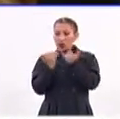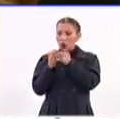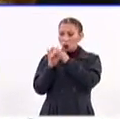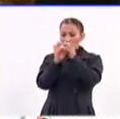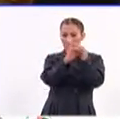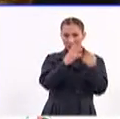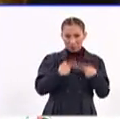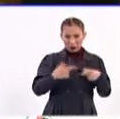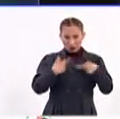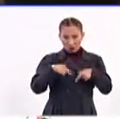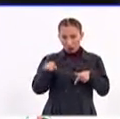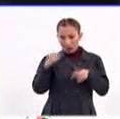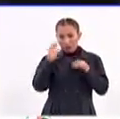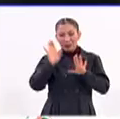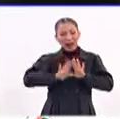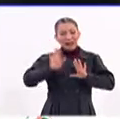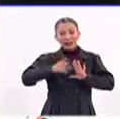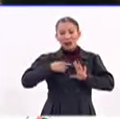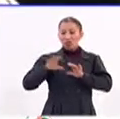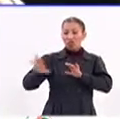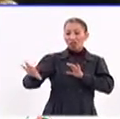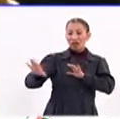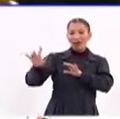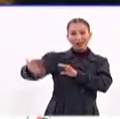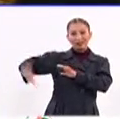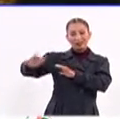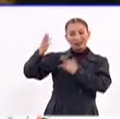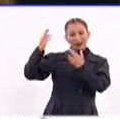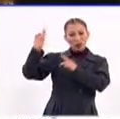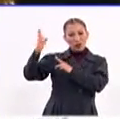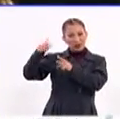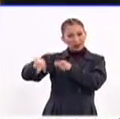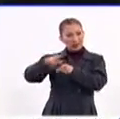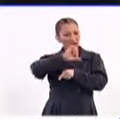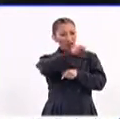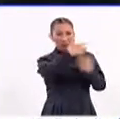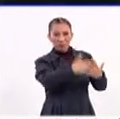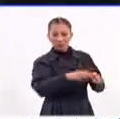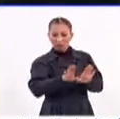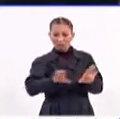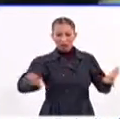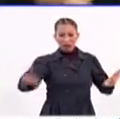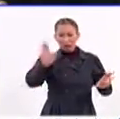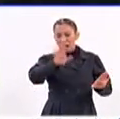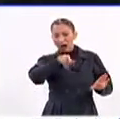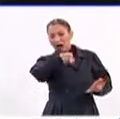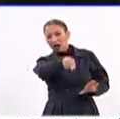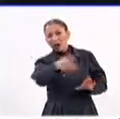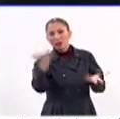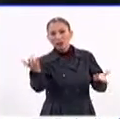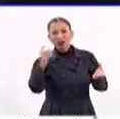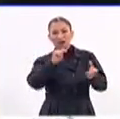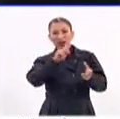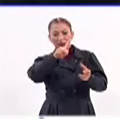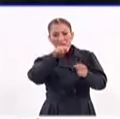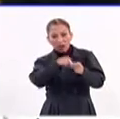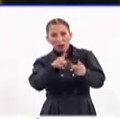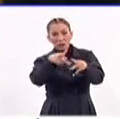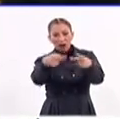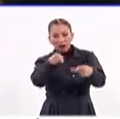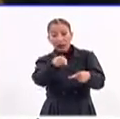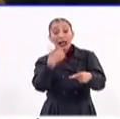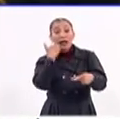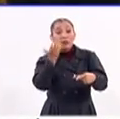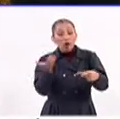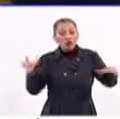actores sociales que parece que no se hablan, ¿no? Por un lado está la academia y por otro lado están las empresas y por otro lado están los medios de comunicación, y este esfuerzo